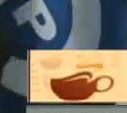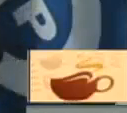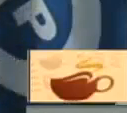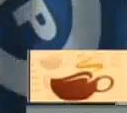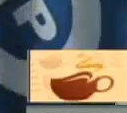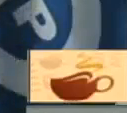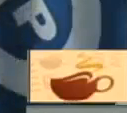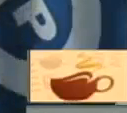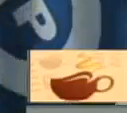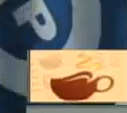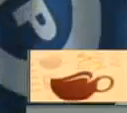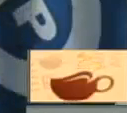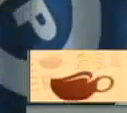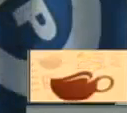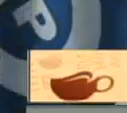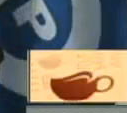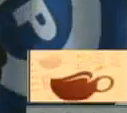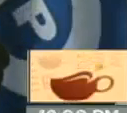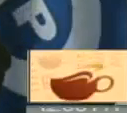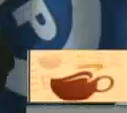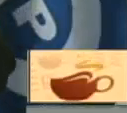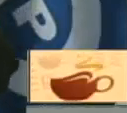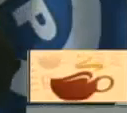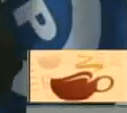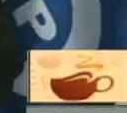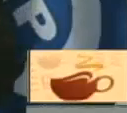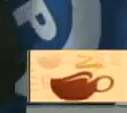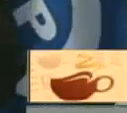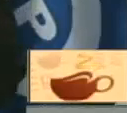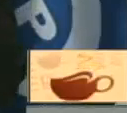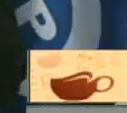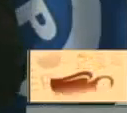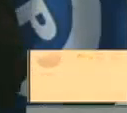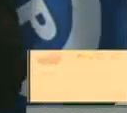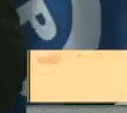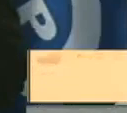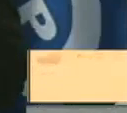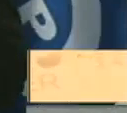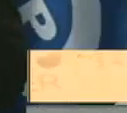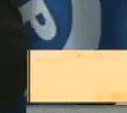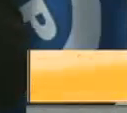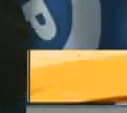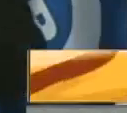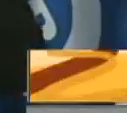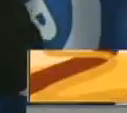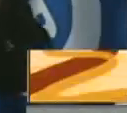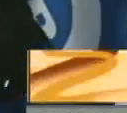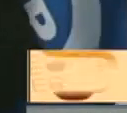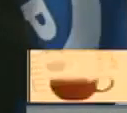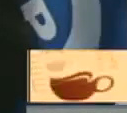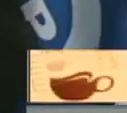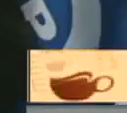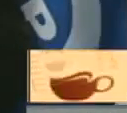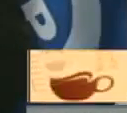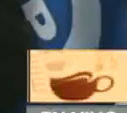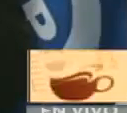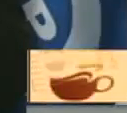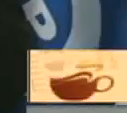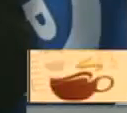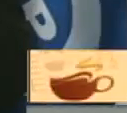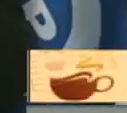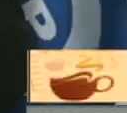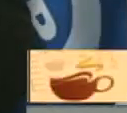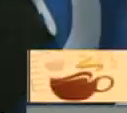Igual al jefe del ejército, que cuando muere Popeye dice, pobrecito, se murió Popeye, casi nada. Un hombre que dijo que él mató a 300